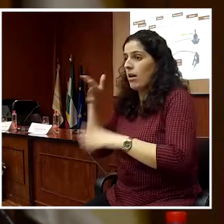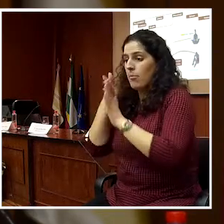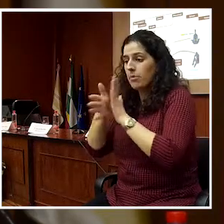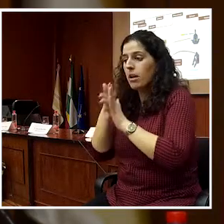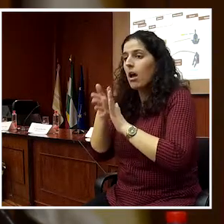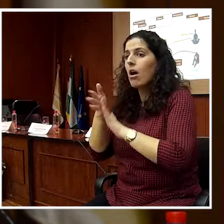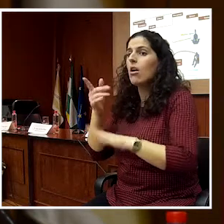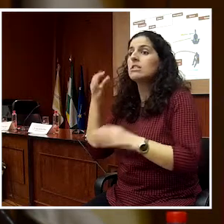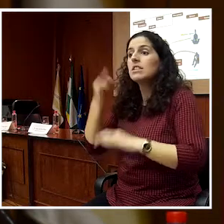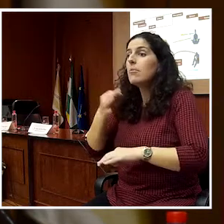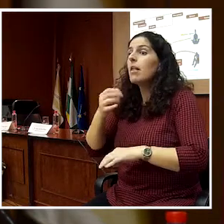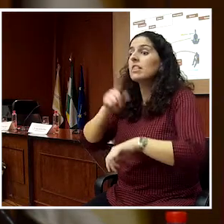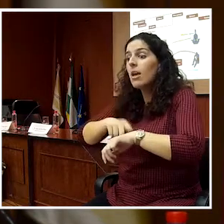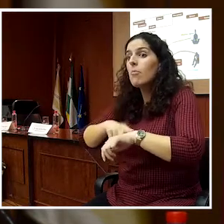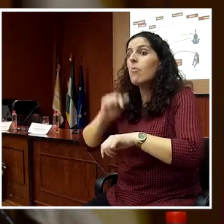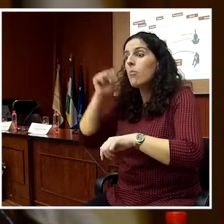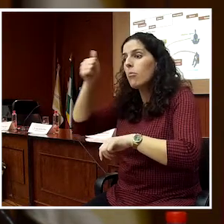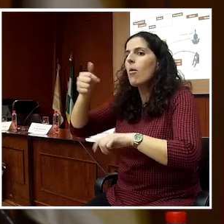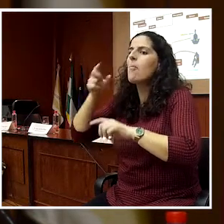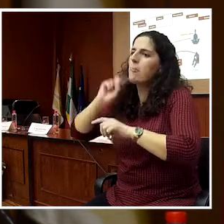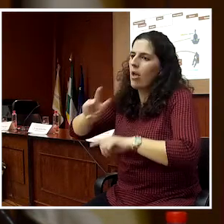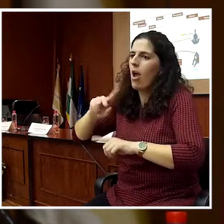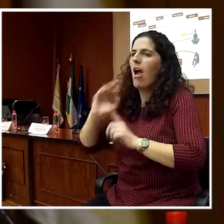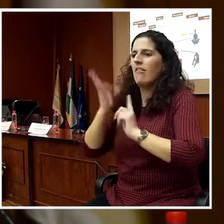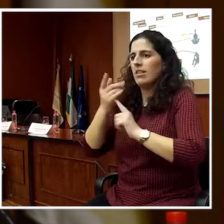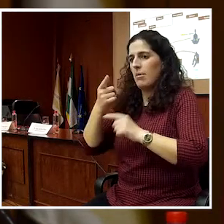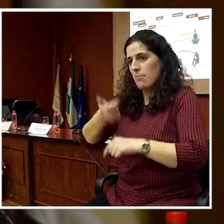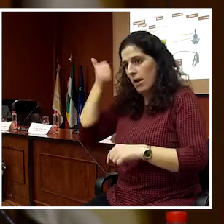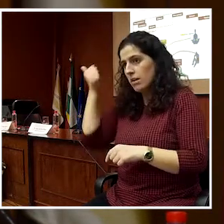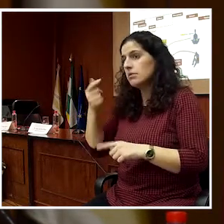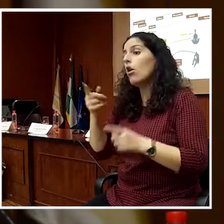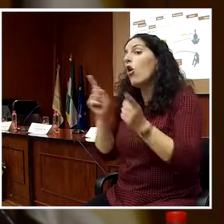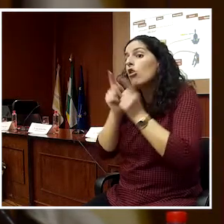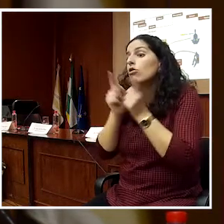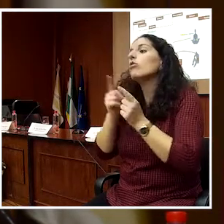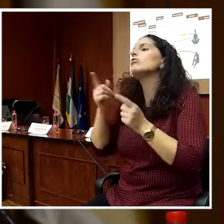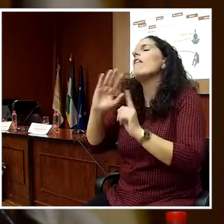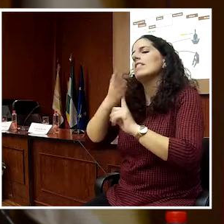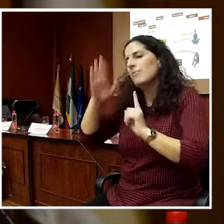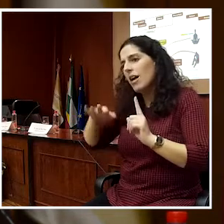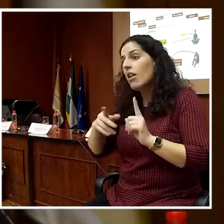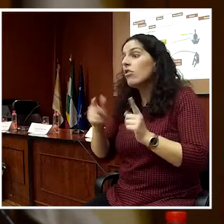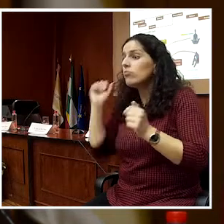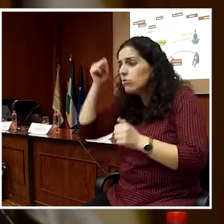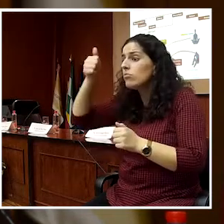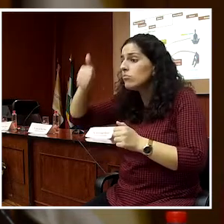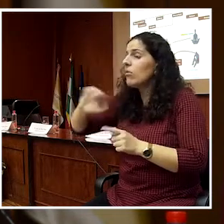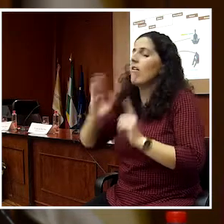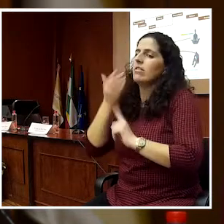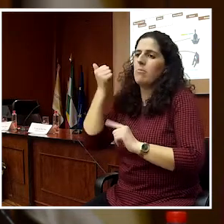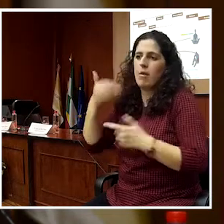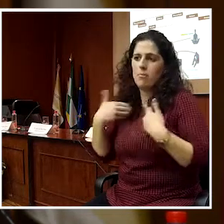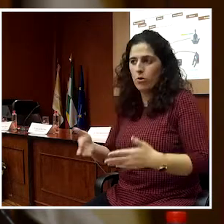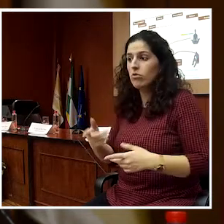es tiempo dependiente y todo lo que hagamos en la infancia va a tener una repercusión mucho más importante que todas las